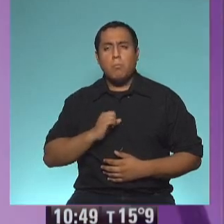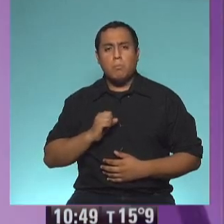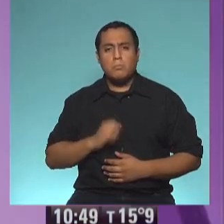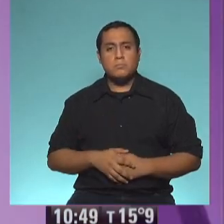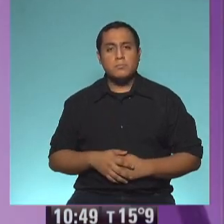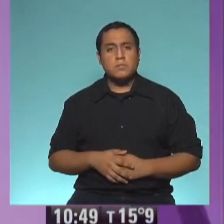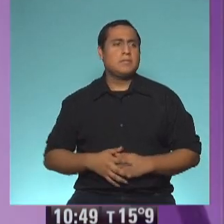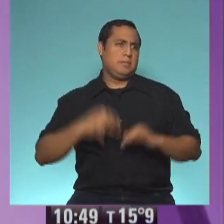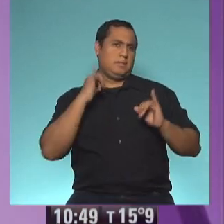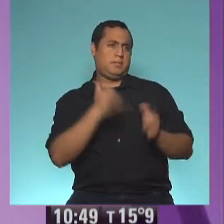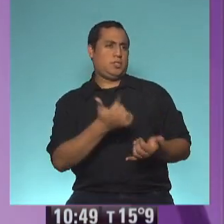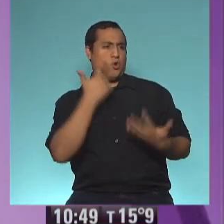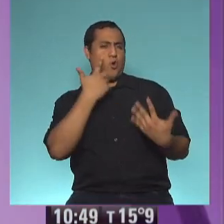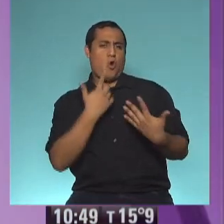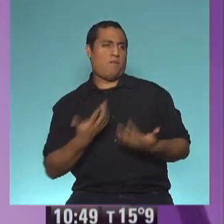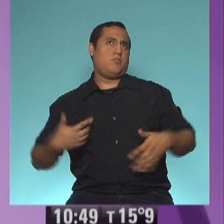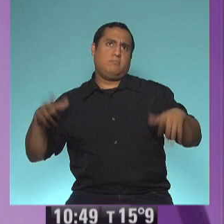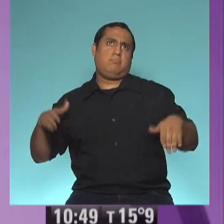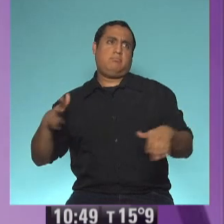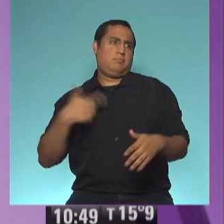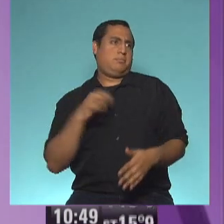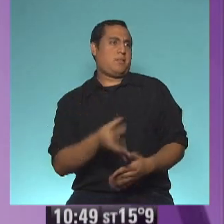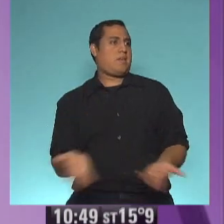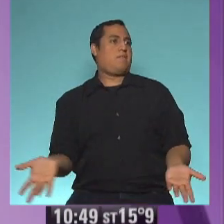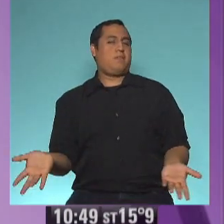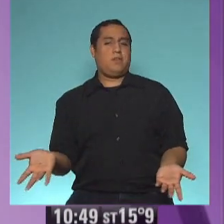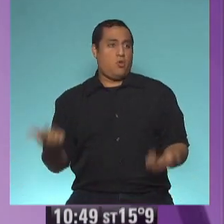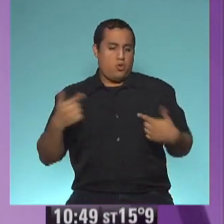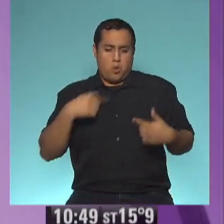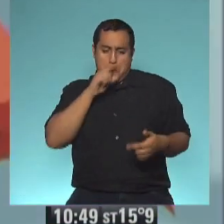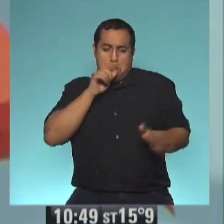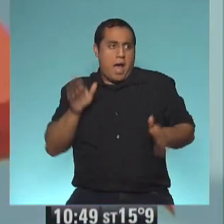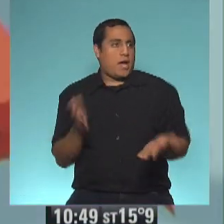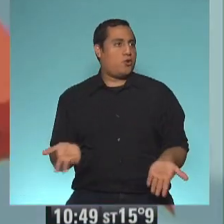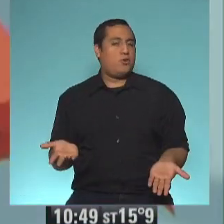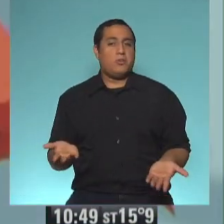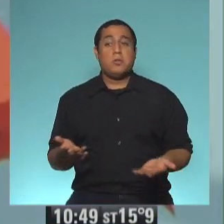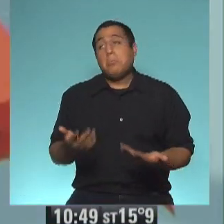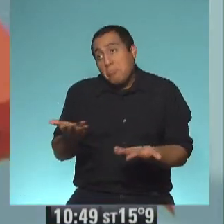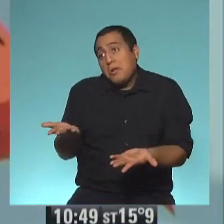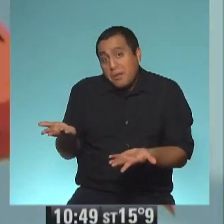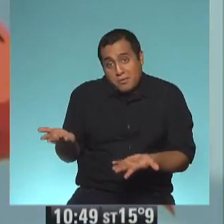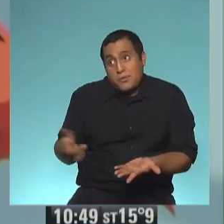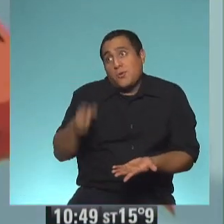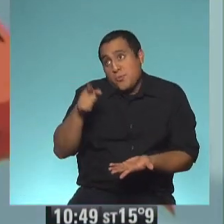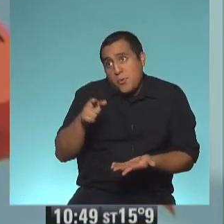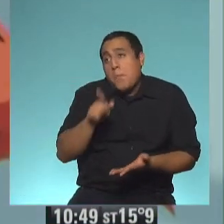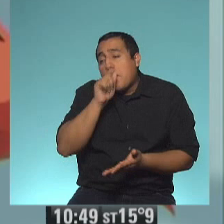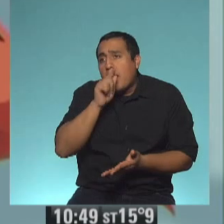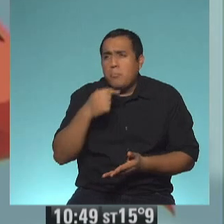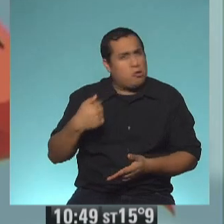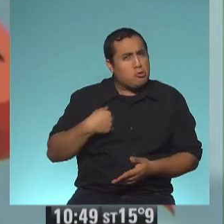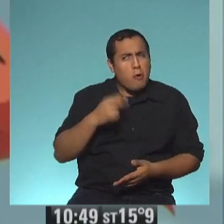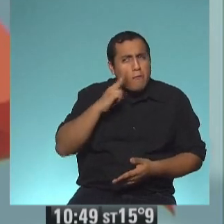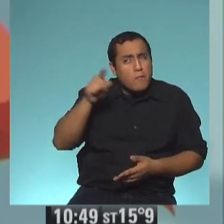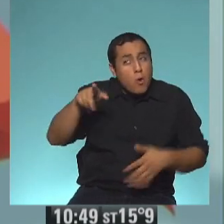sí claro como no voy a saber volar soy un pájaro bonito con un pájaro y nunca